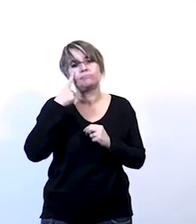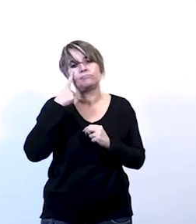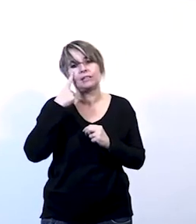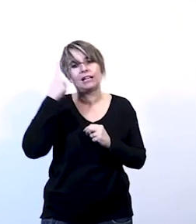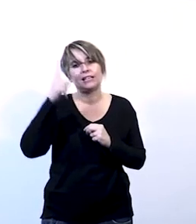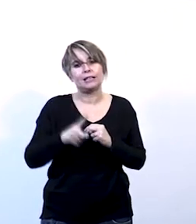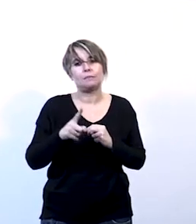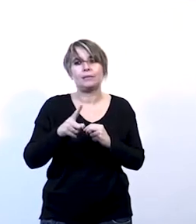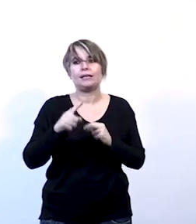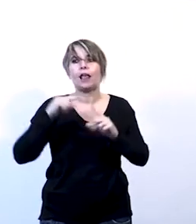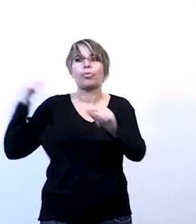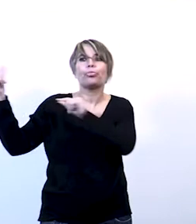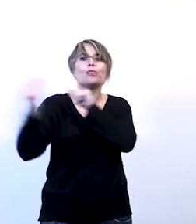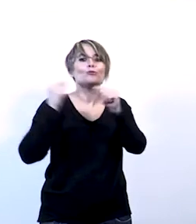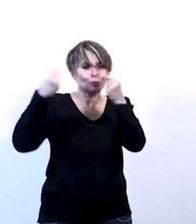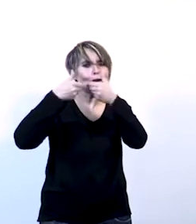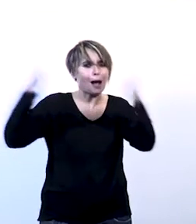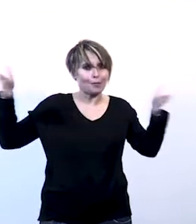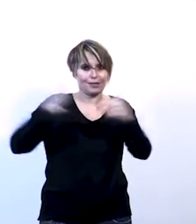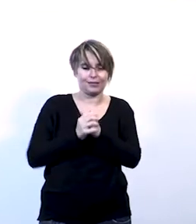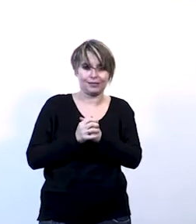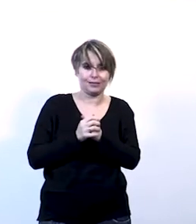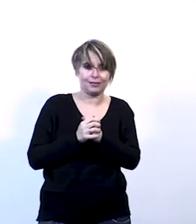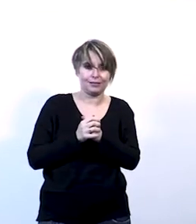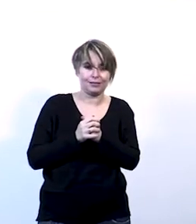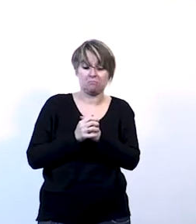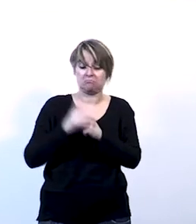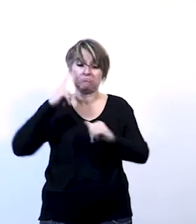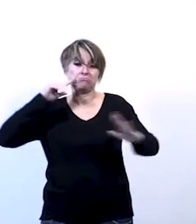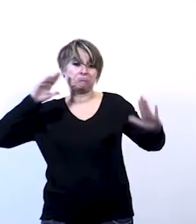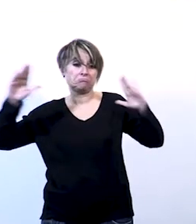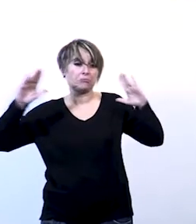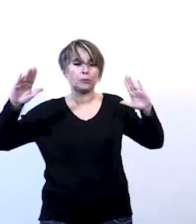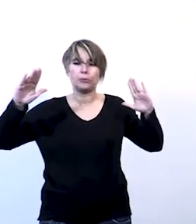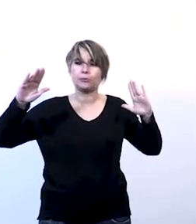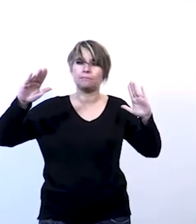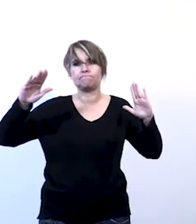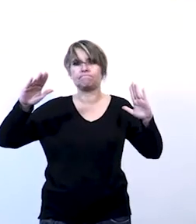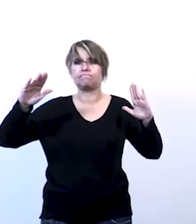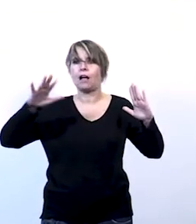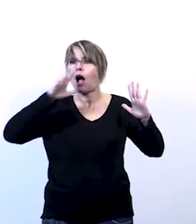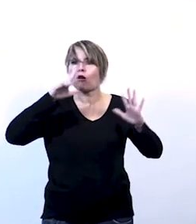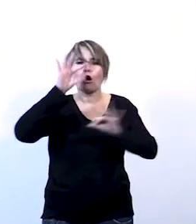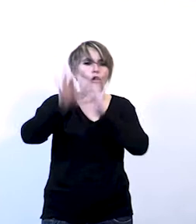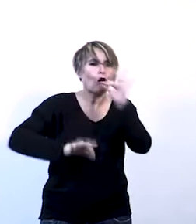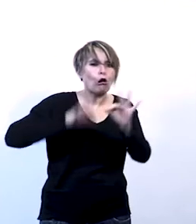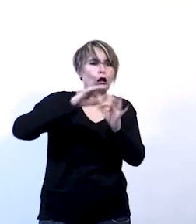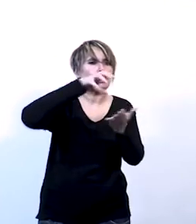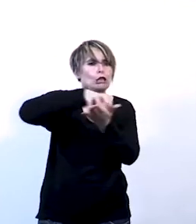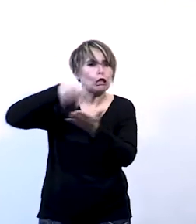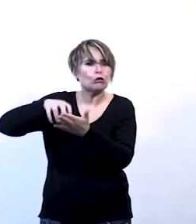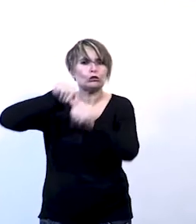las discusiones abiertas. Y no solo así. Últimamente, hay muchas organizaciones, muchas